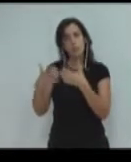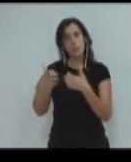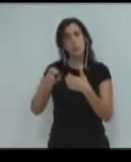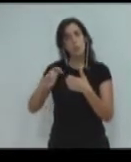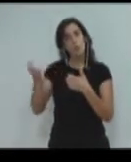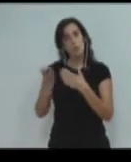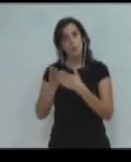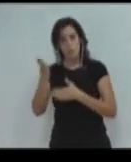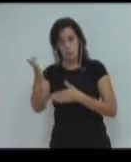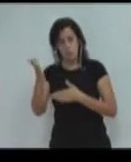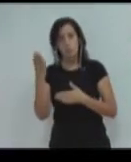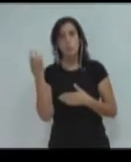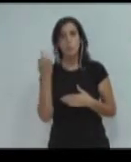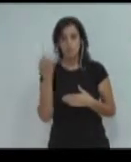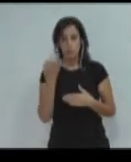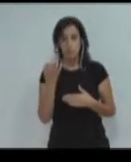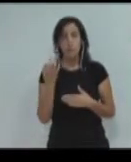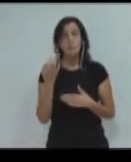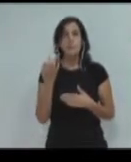alternativo,